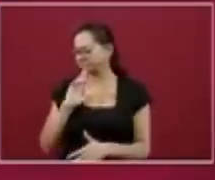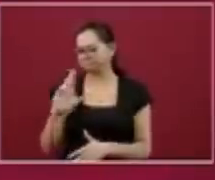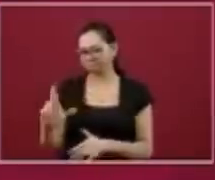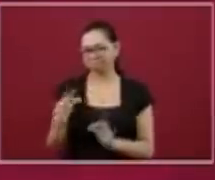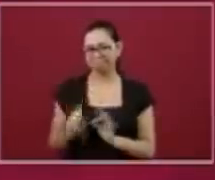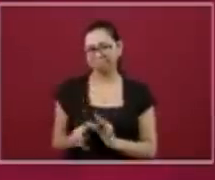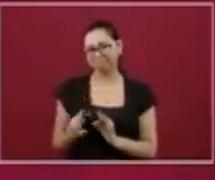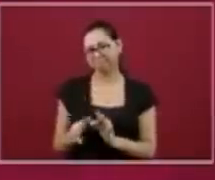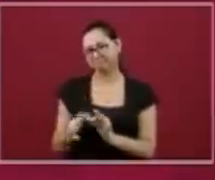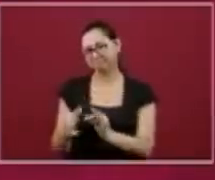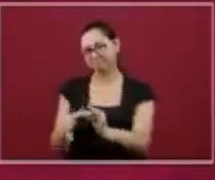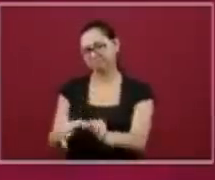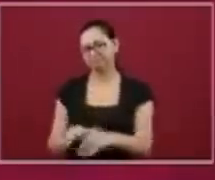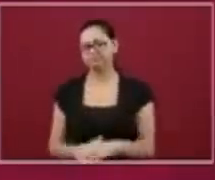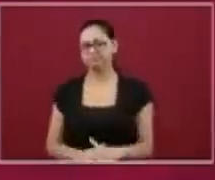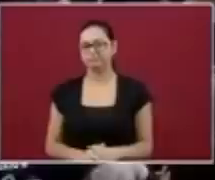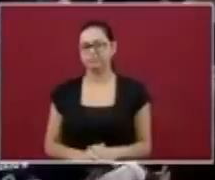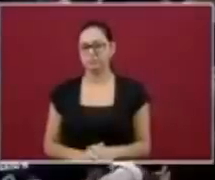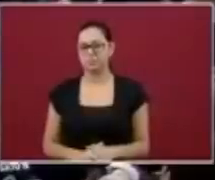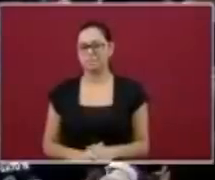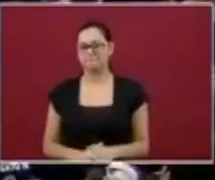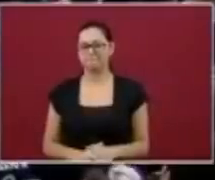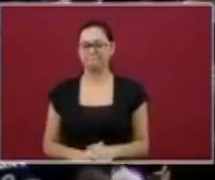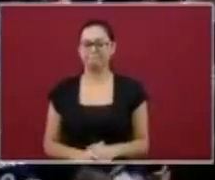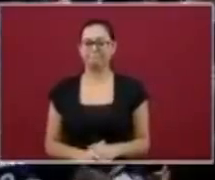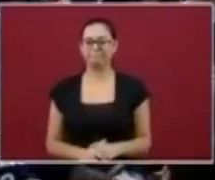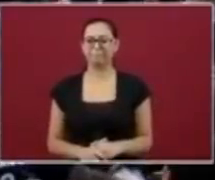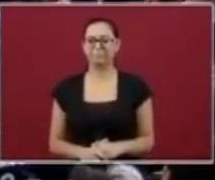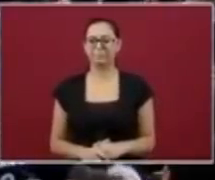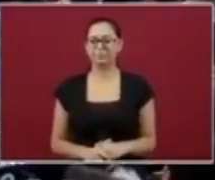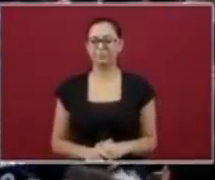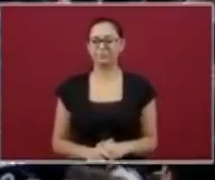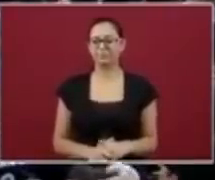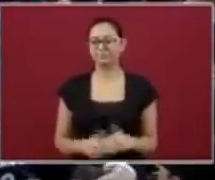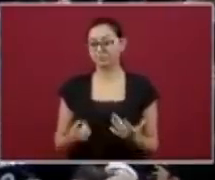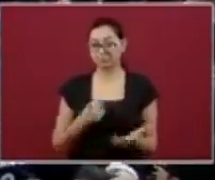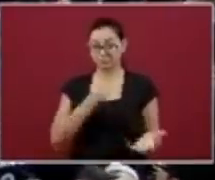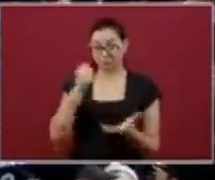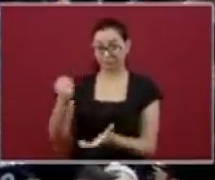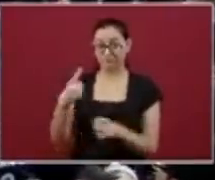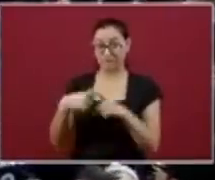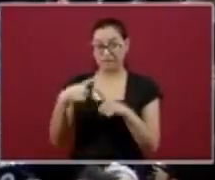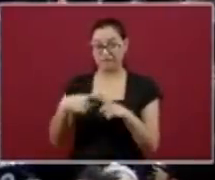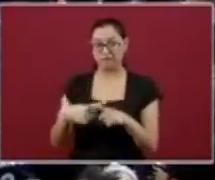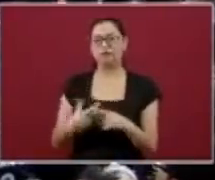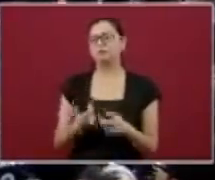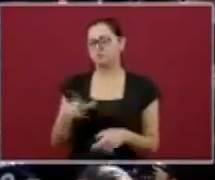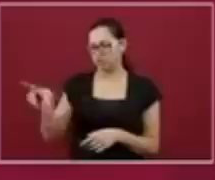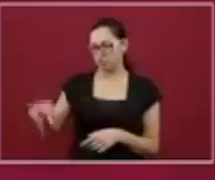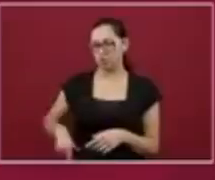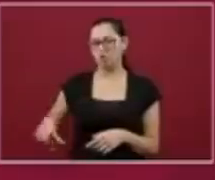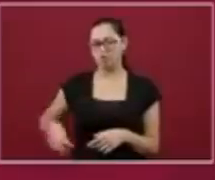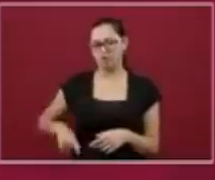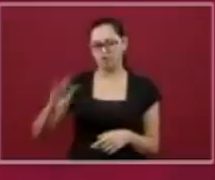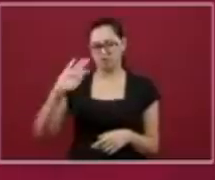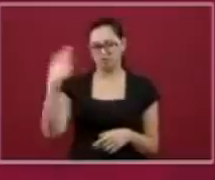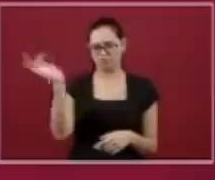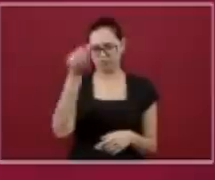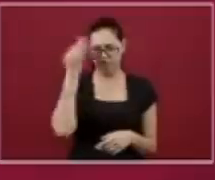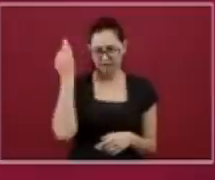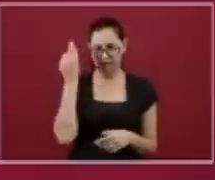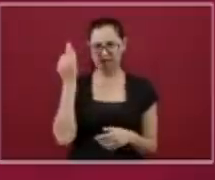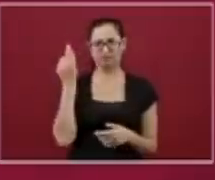planteamiento. ¿3.500 restantes los pondrá el gobierno federal? El gobierno federal, de